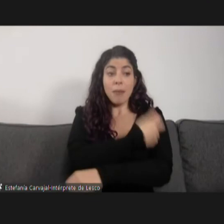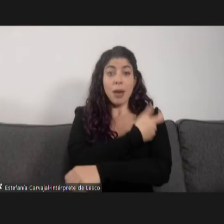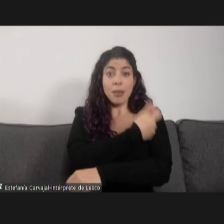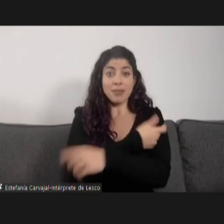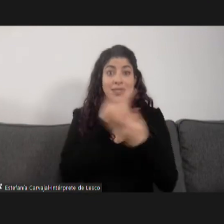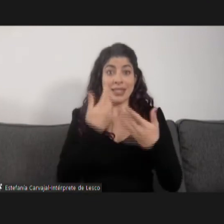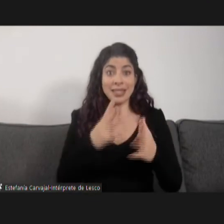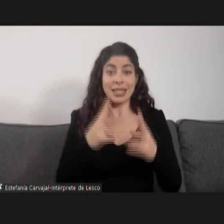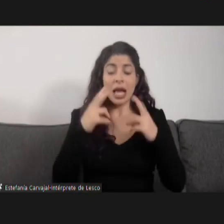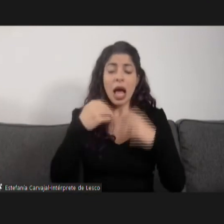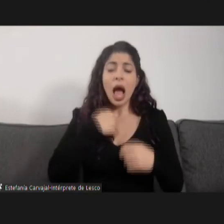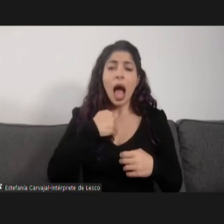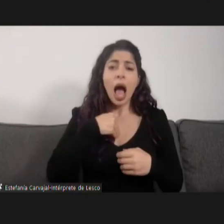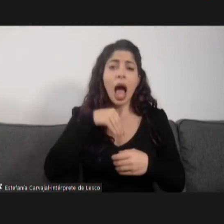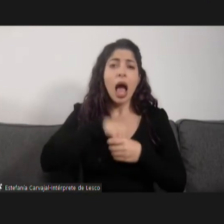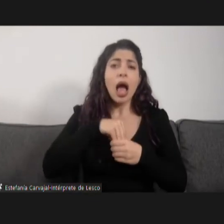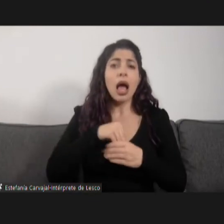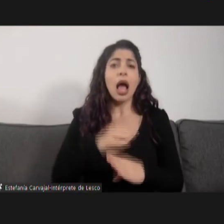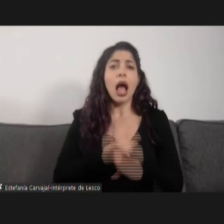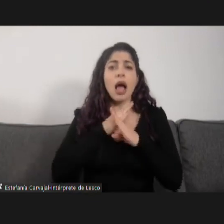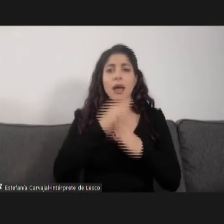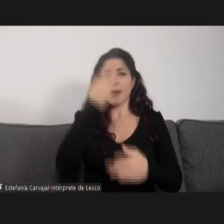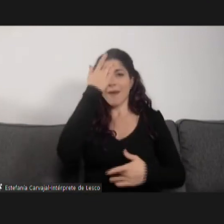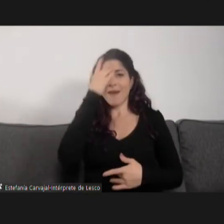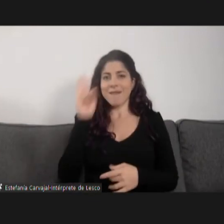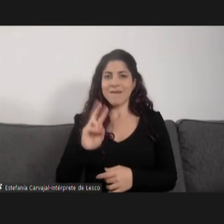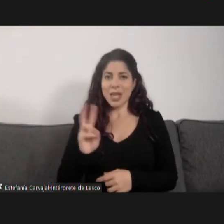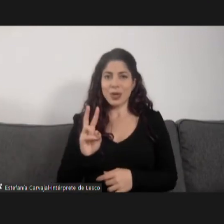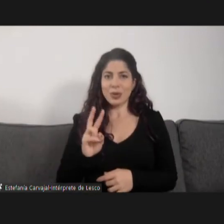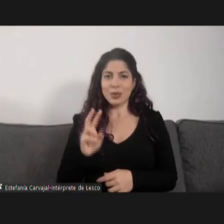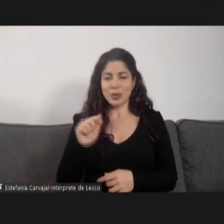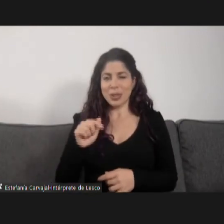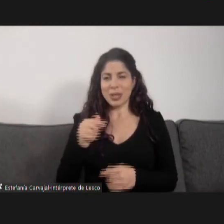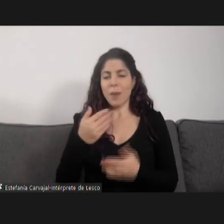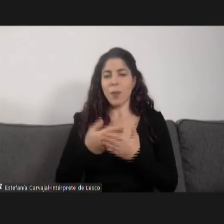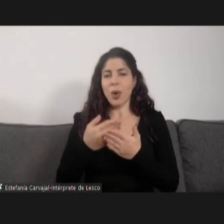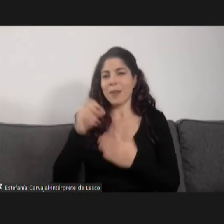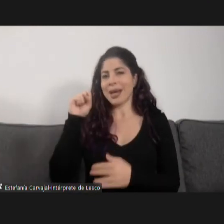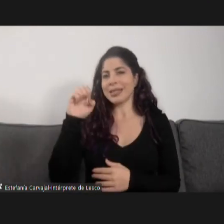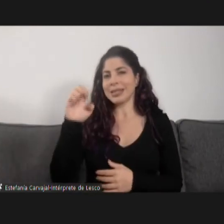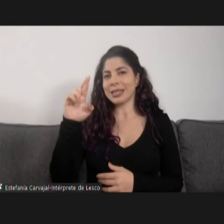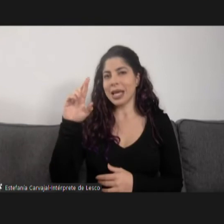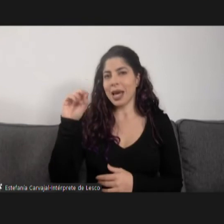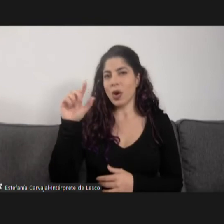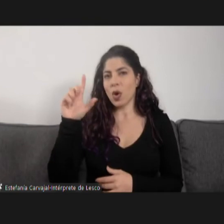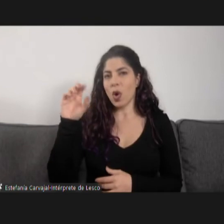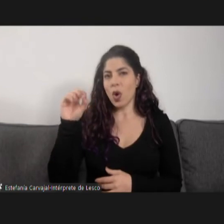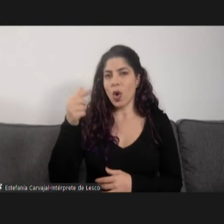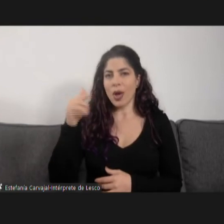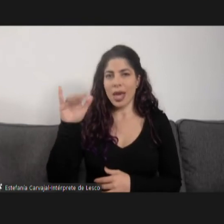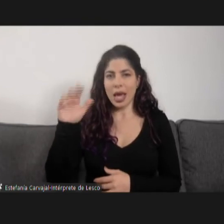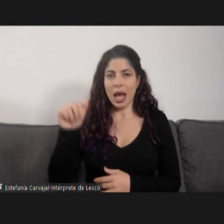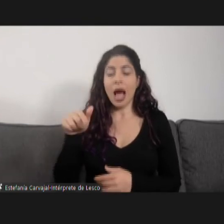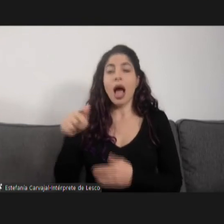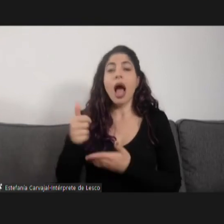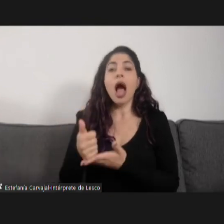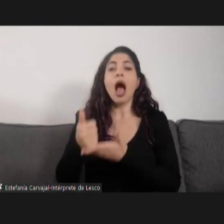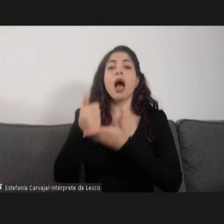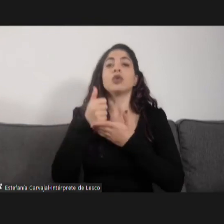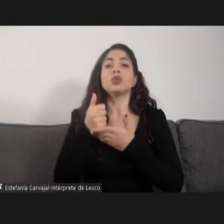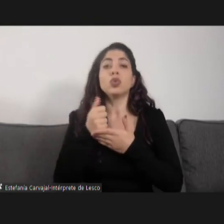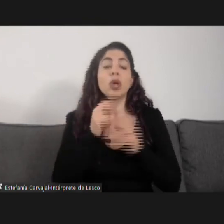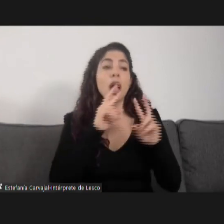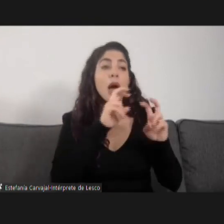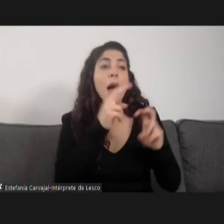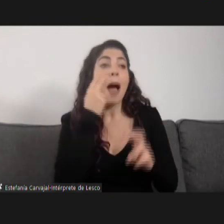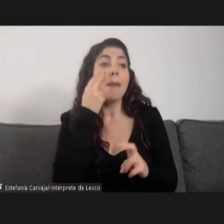los anticuerpos contra el virus, como una medida para asegurar que las personas que hayan sido